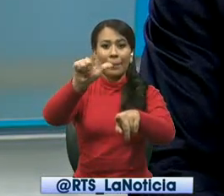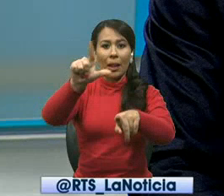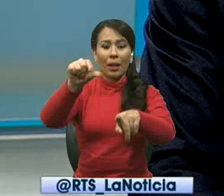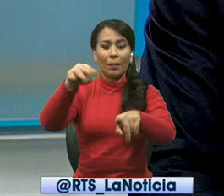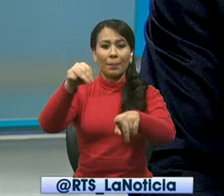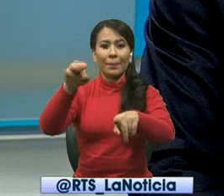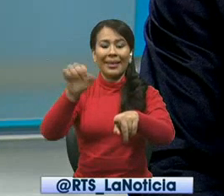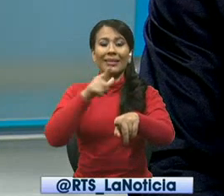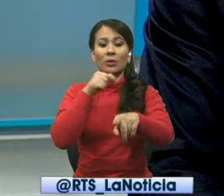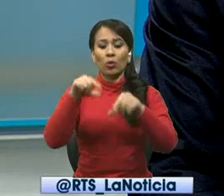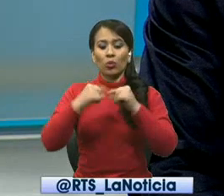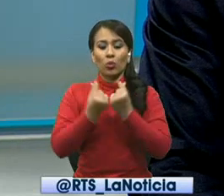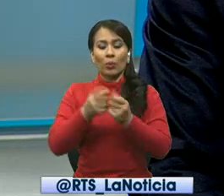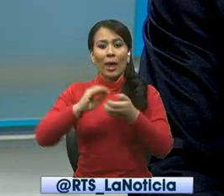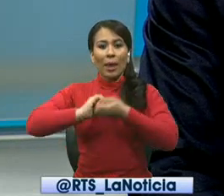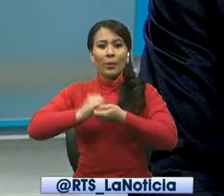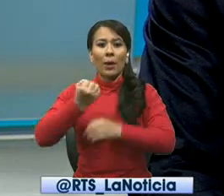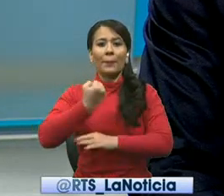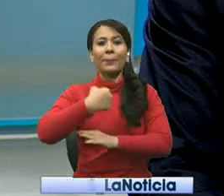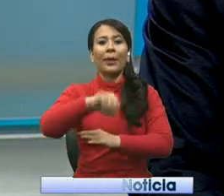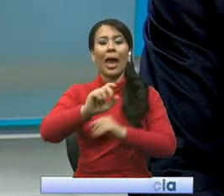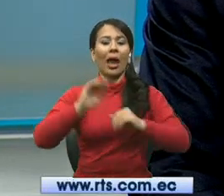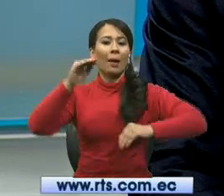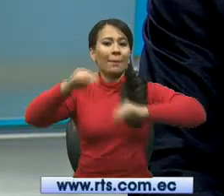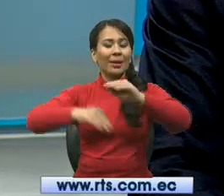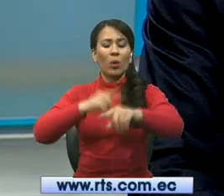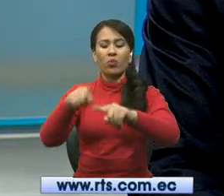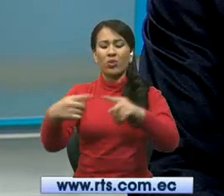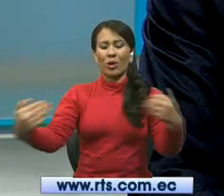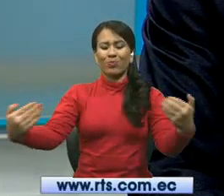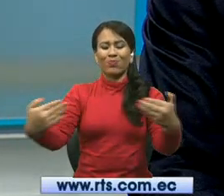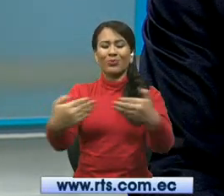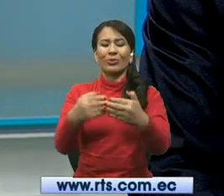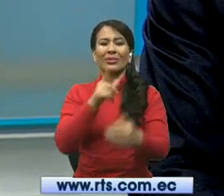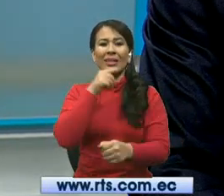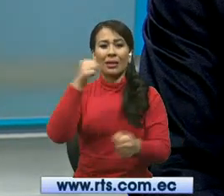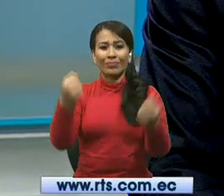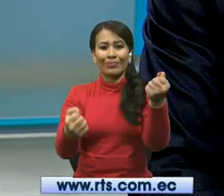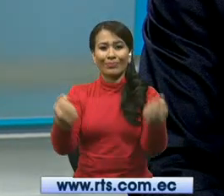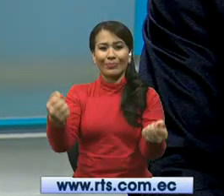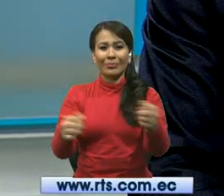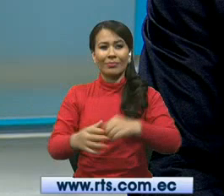para celebrar el cumpleaños de uno de ellos cuando colisionaron con un camión.